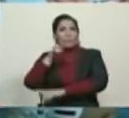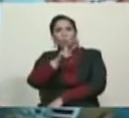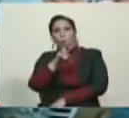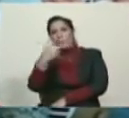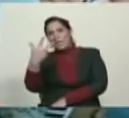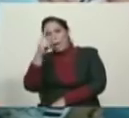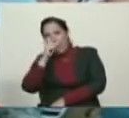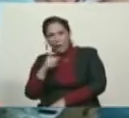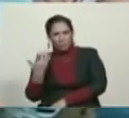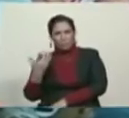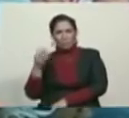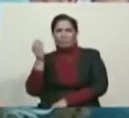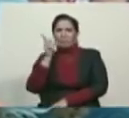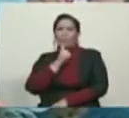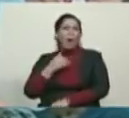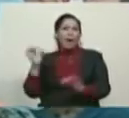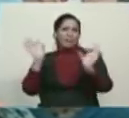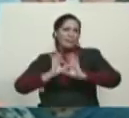nada nuevo.